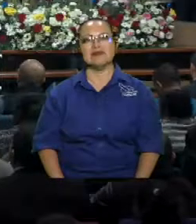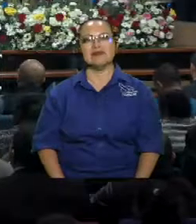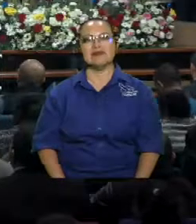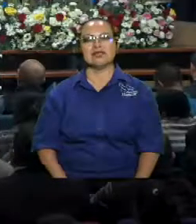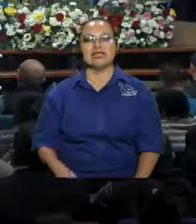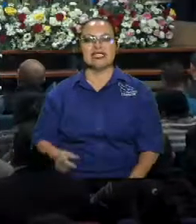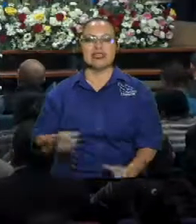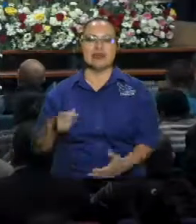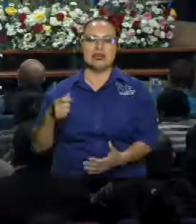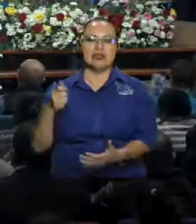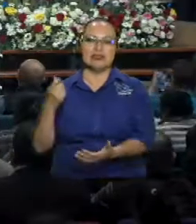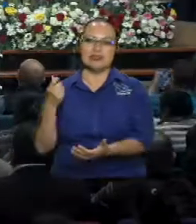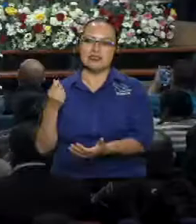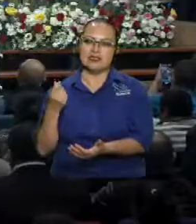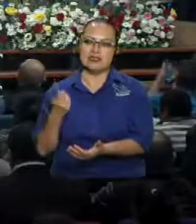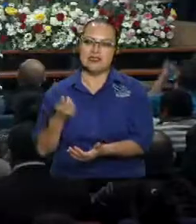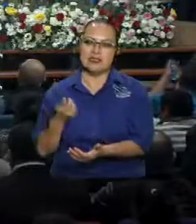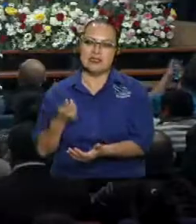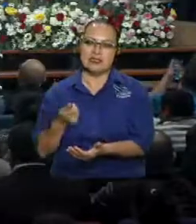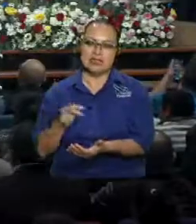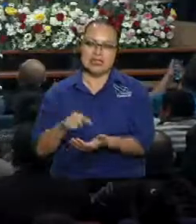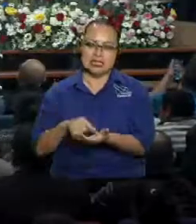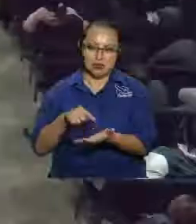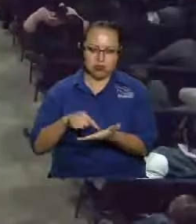Va, pagar la deuda. Voy a hacer la deuda.